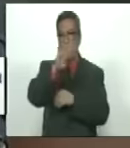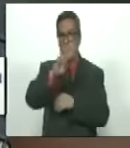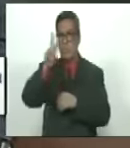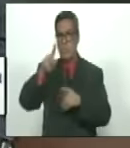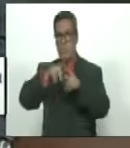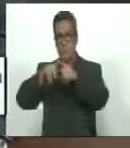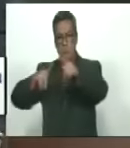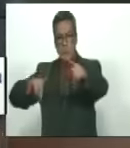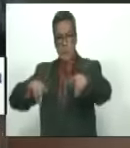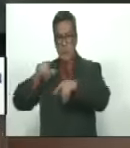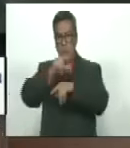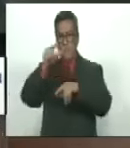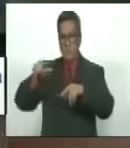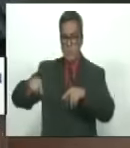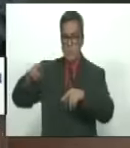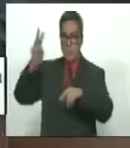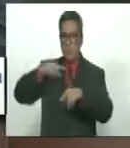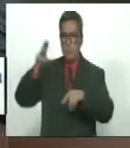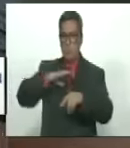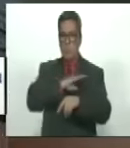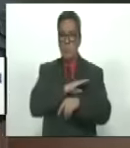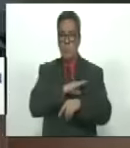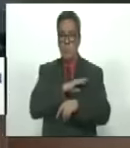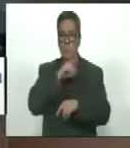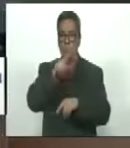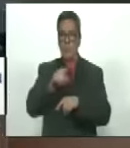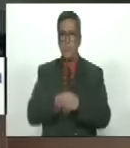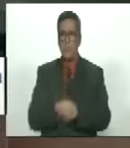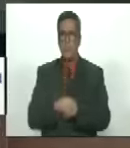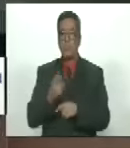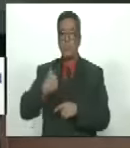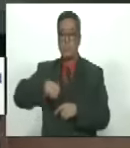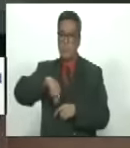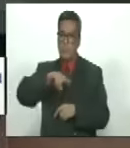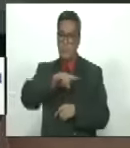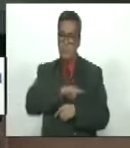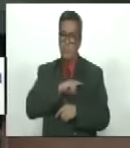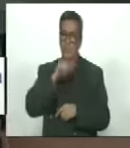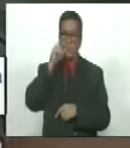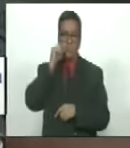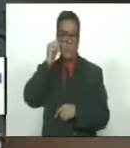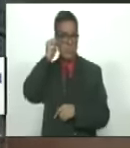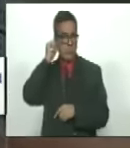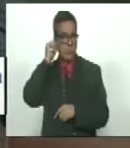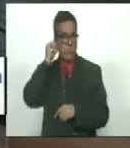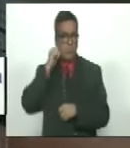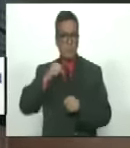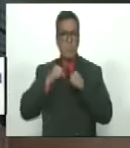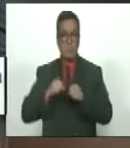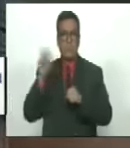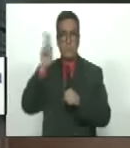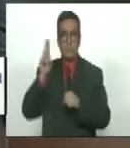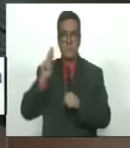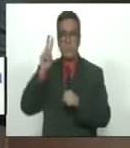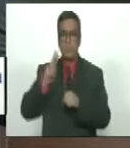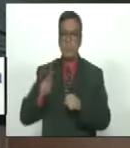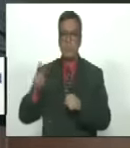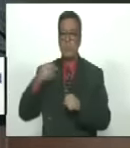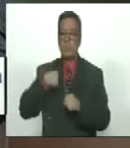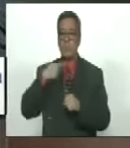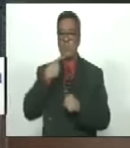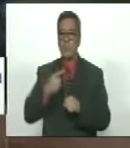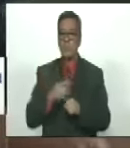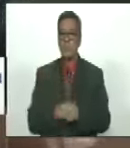159.542 kilómetros cuadrados que le corresponde a lo que nosotros y nosotras somos como república. Es